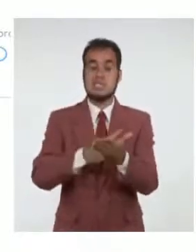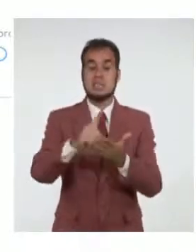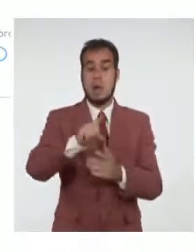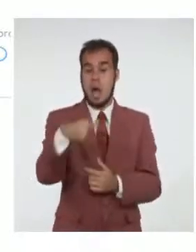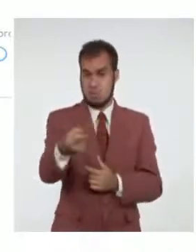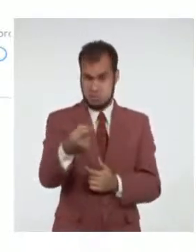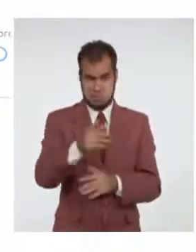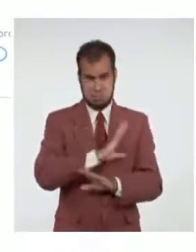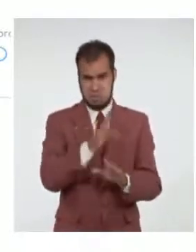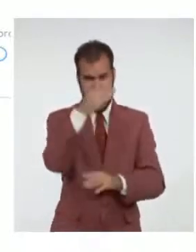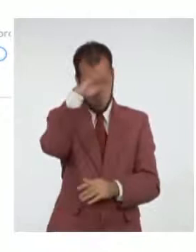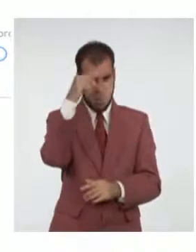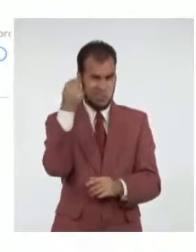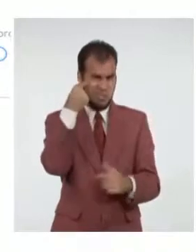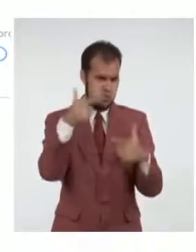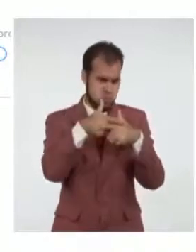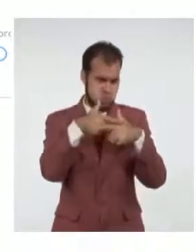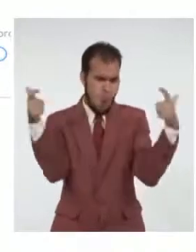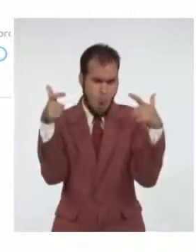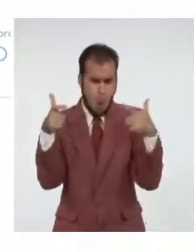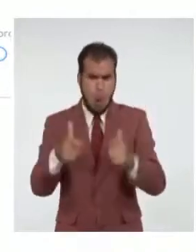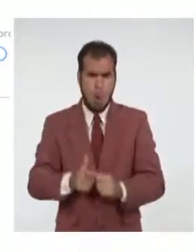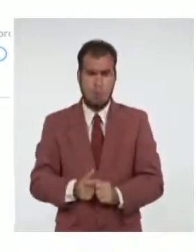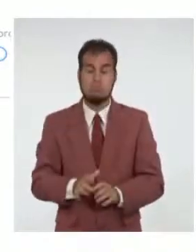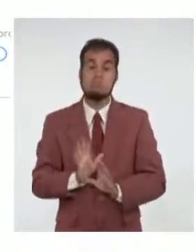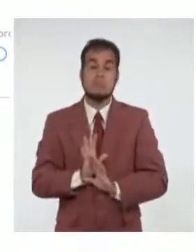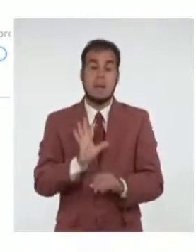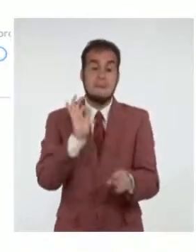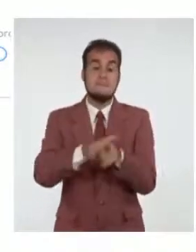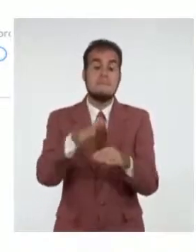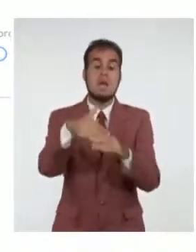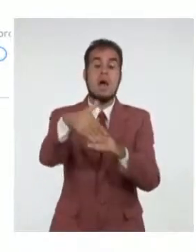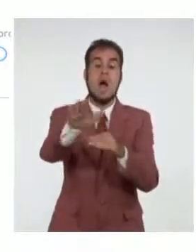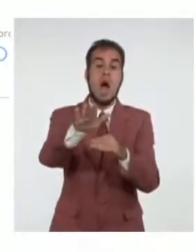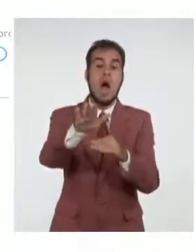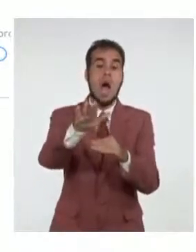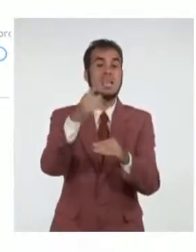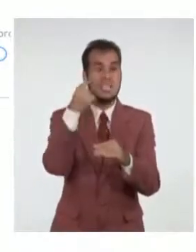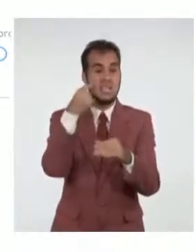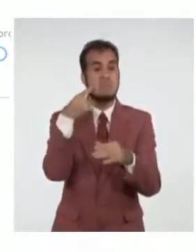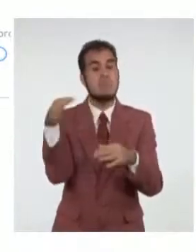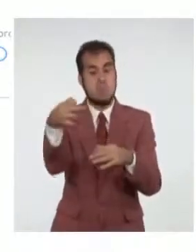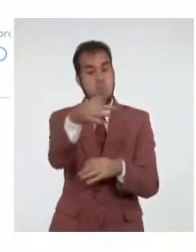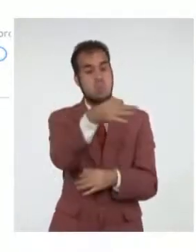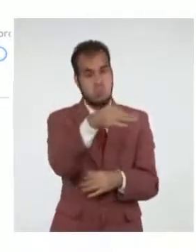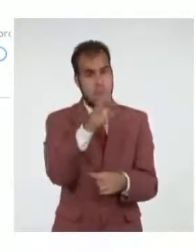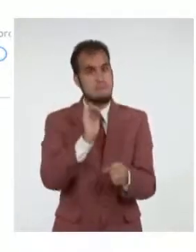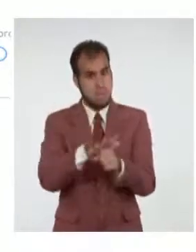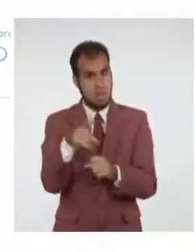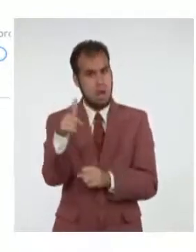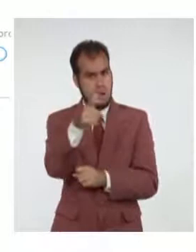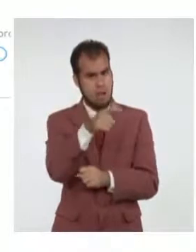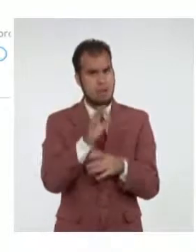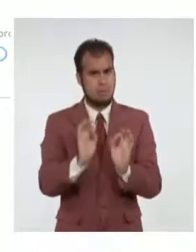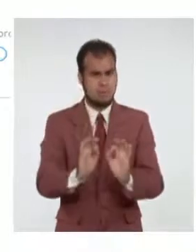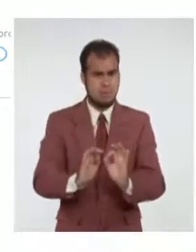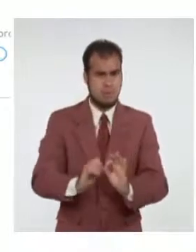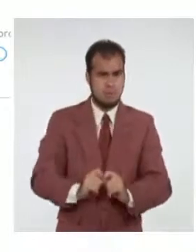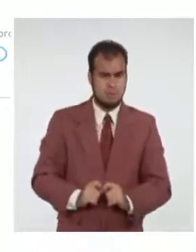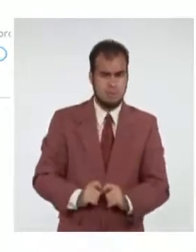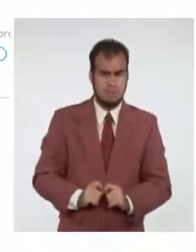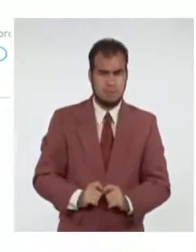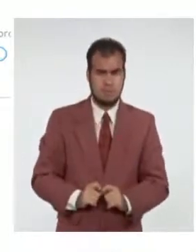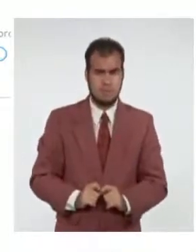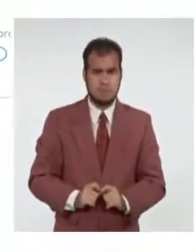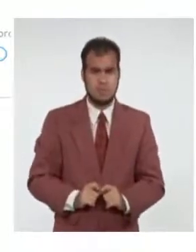porque la semana que viene comienzan un grupo grande de municipios a vacunar. Y esa velocidad de vacunación